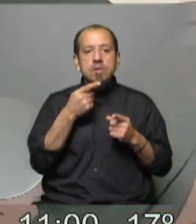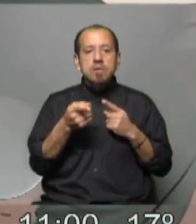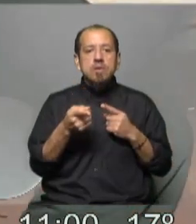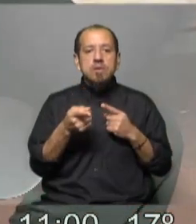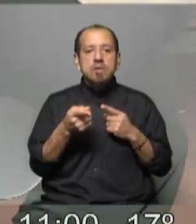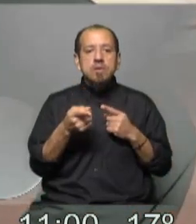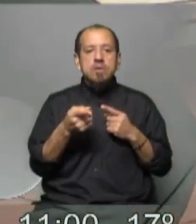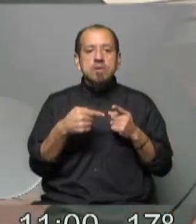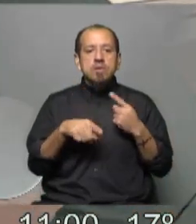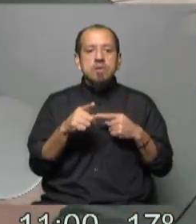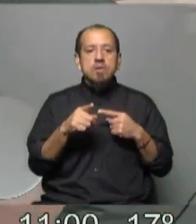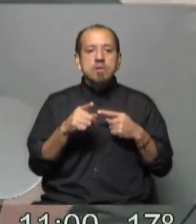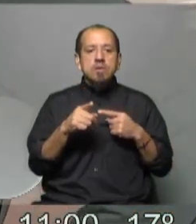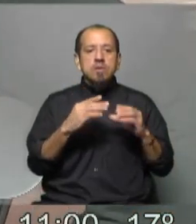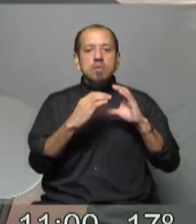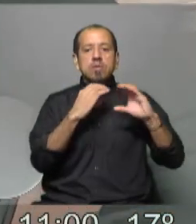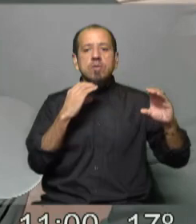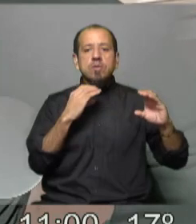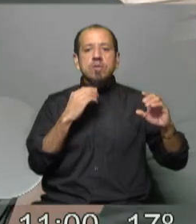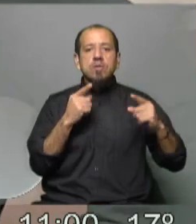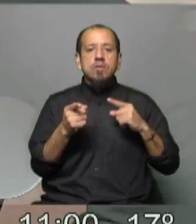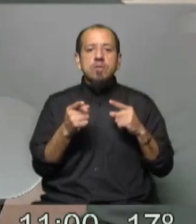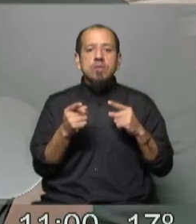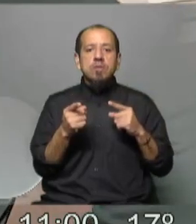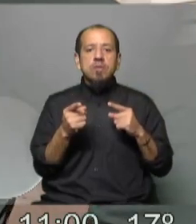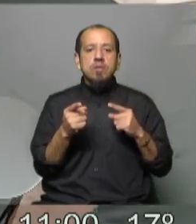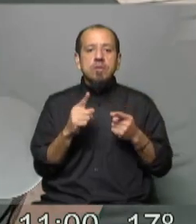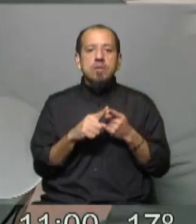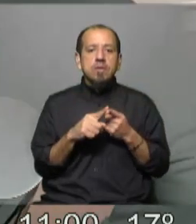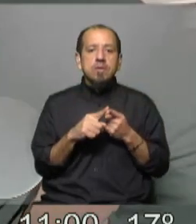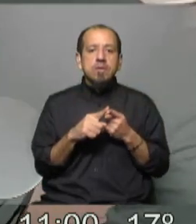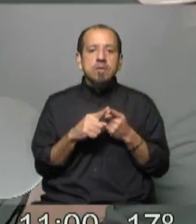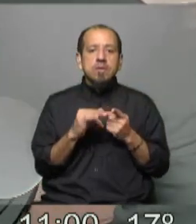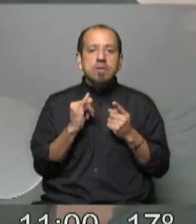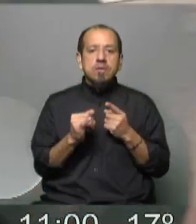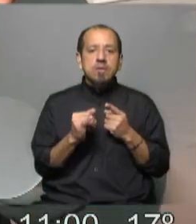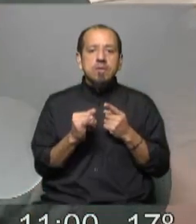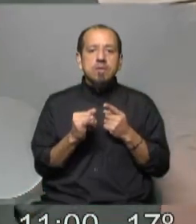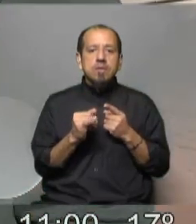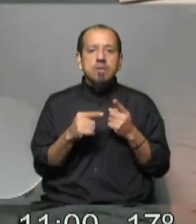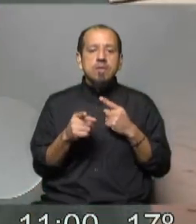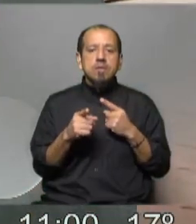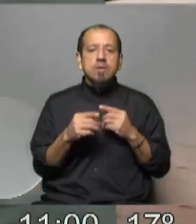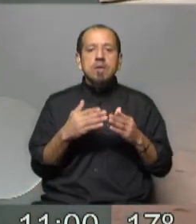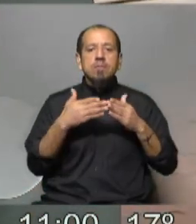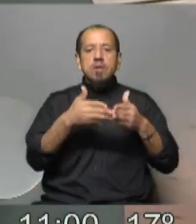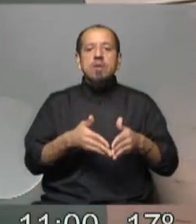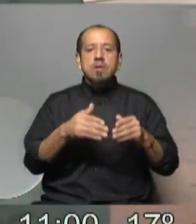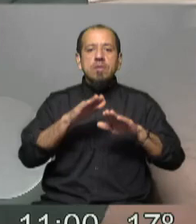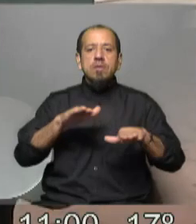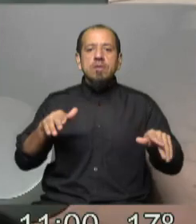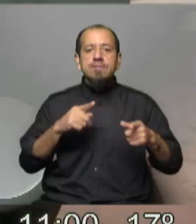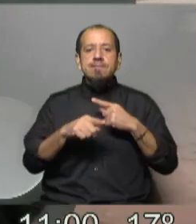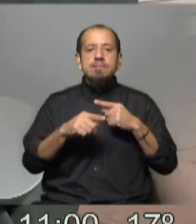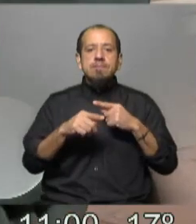que nos estaríamos subiendo en ómnibus. Me pasan la... Perfecta. De las poquitísimas cosas que me faltan. He tocado en cruceros, he tocado para niños, para